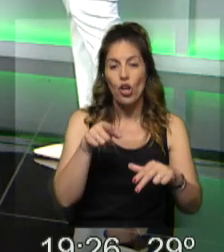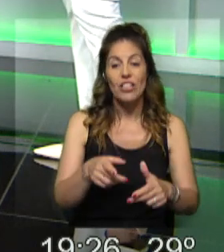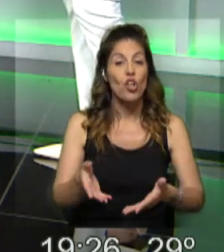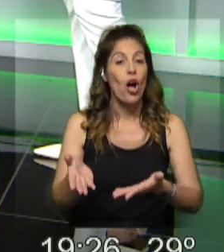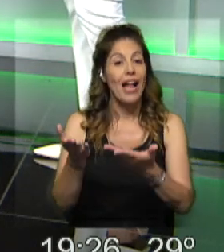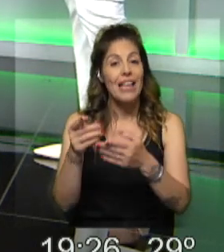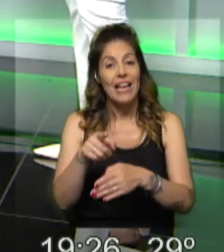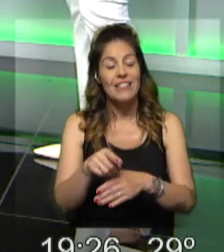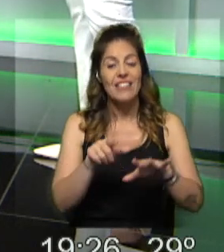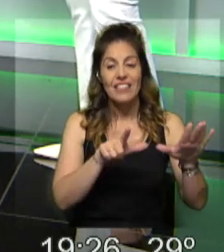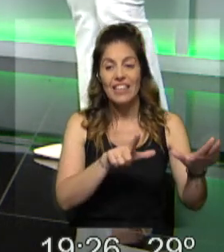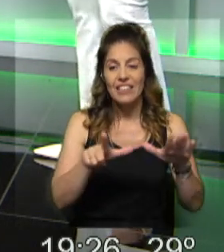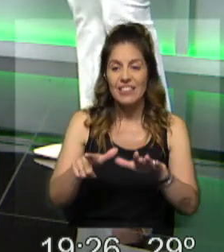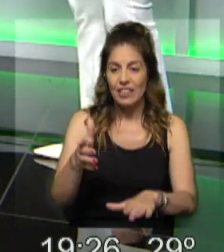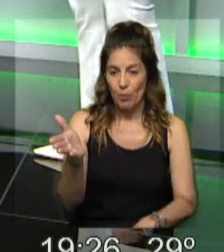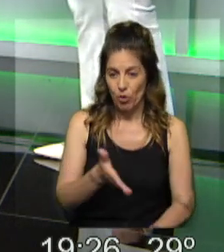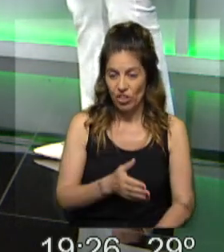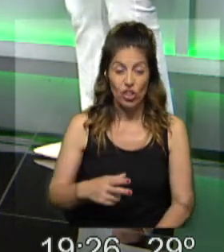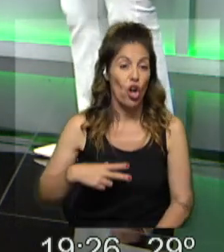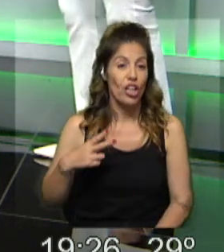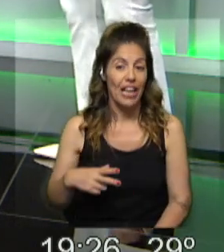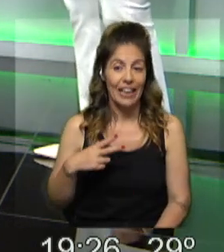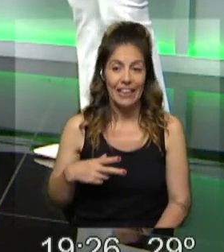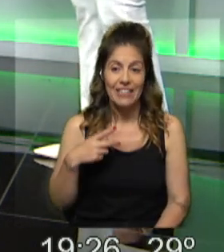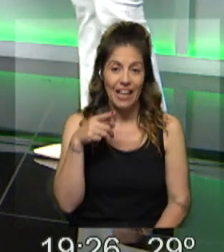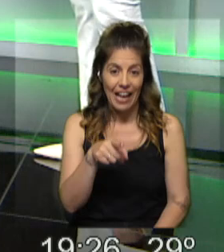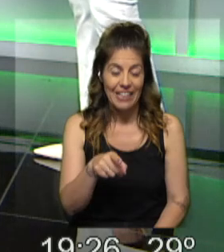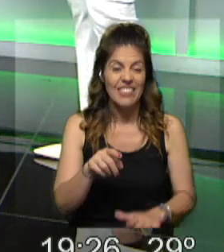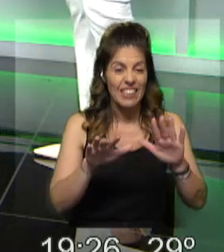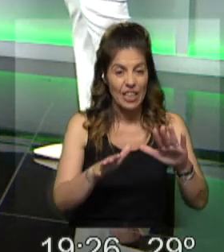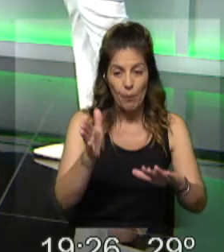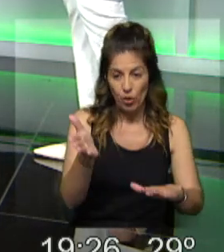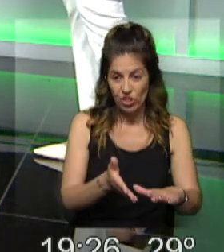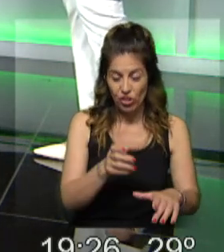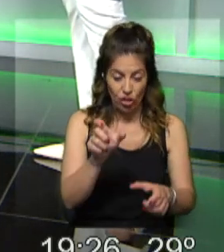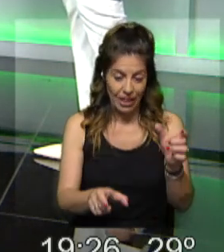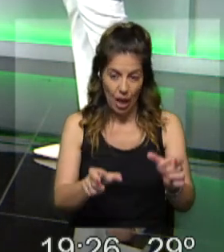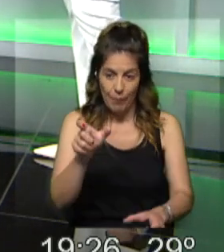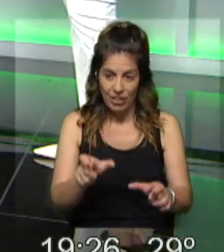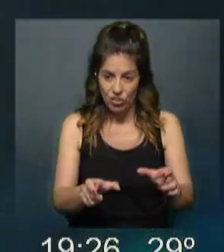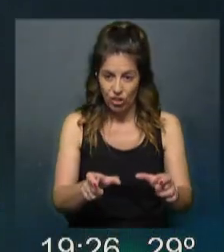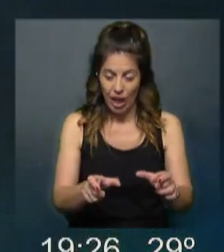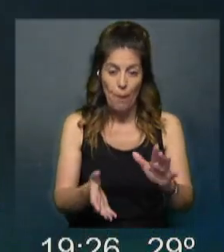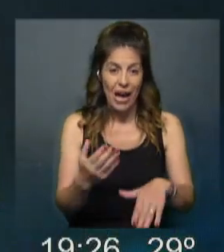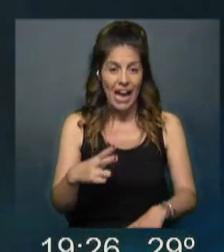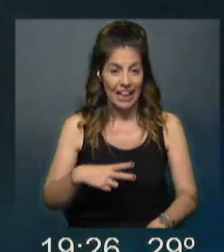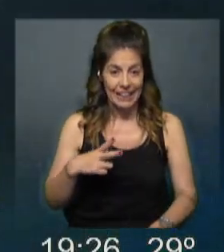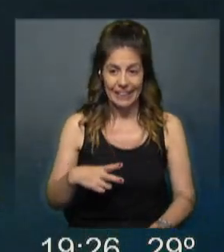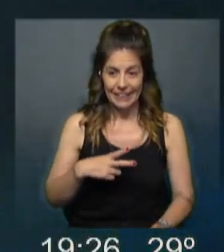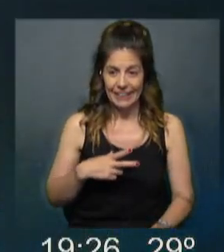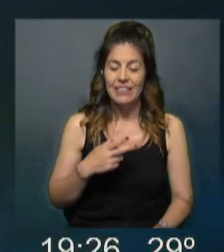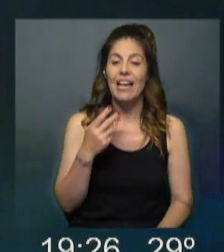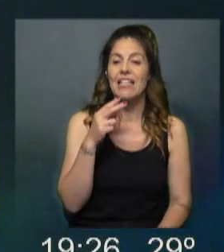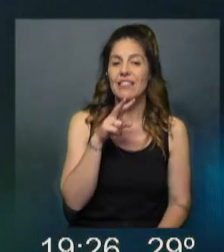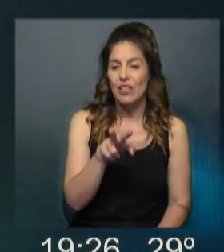porque el 77 de la riqueza va a parar justamente a ese 10% de la población más rica sí acá se ve